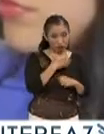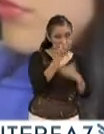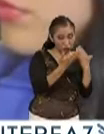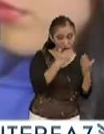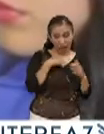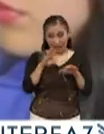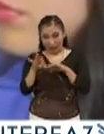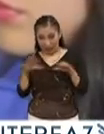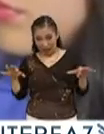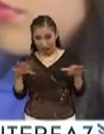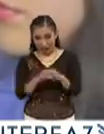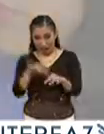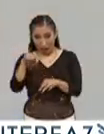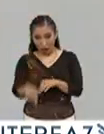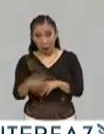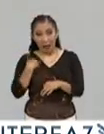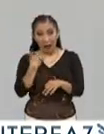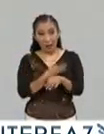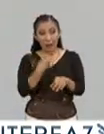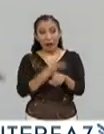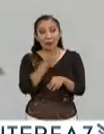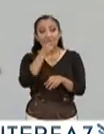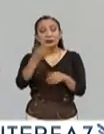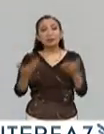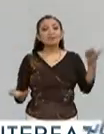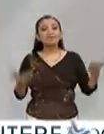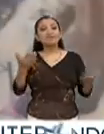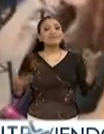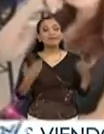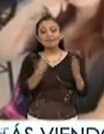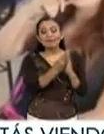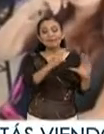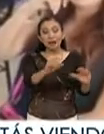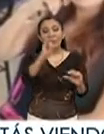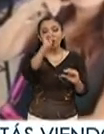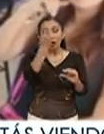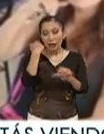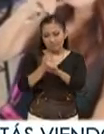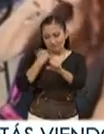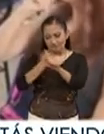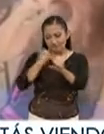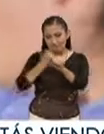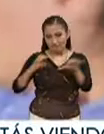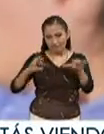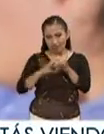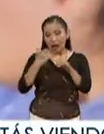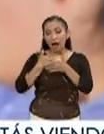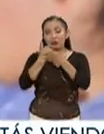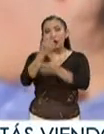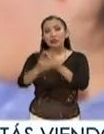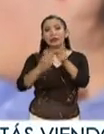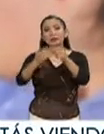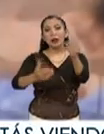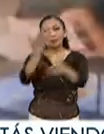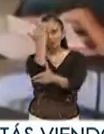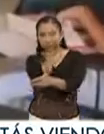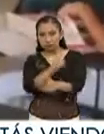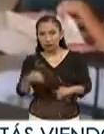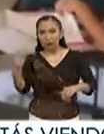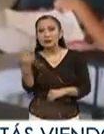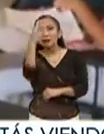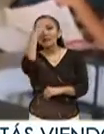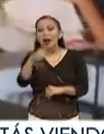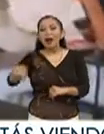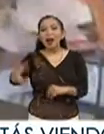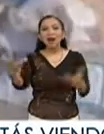jóvenes egresados de educación media establece un equilibrio entre la formación teórica y práctica, ayudándolos a desarrollar las competencias necesarias